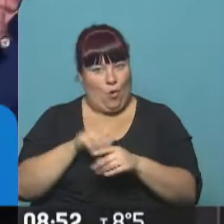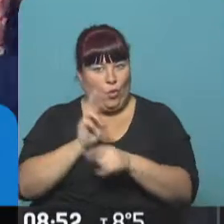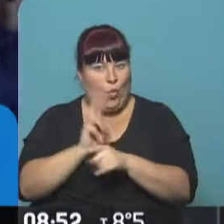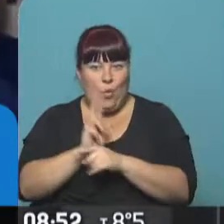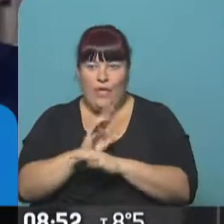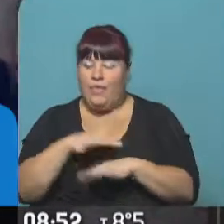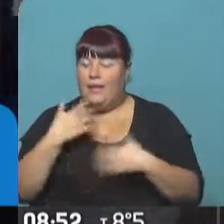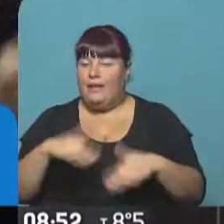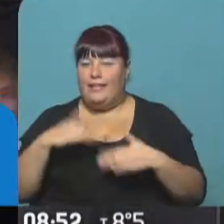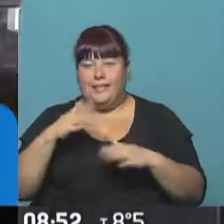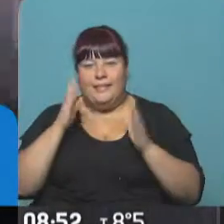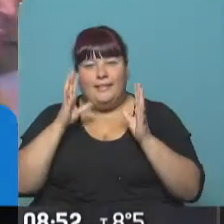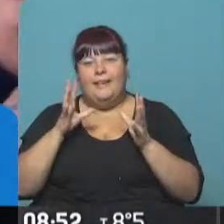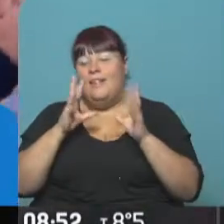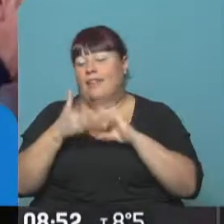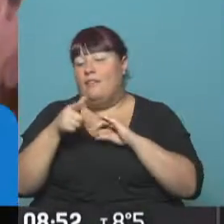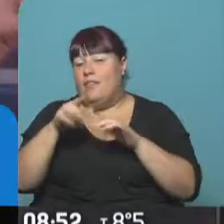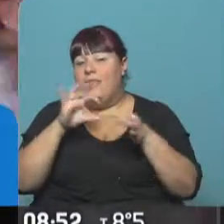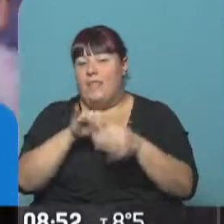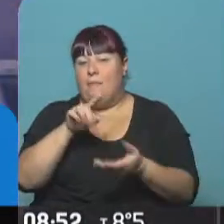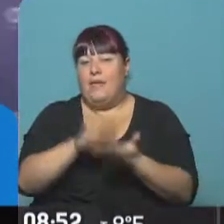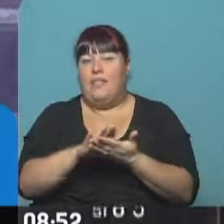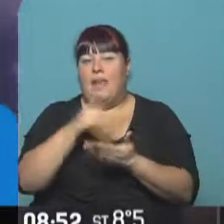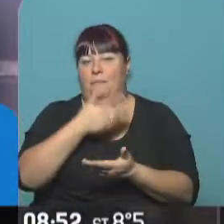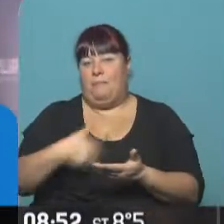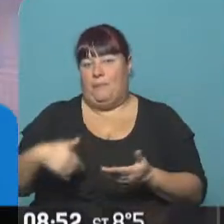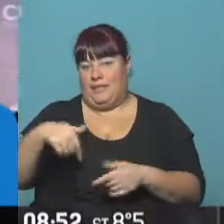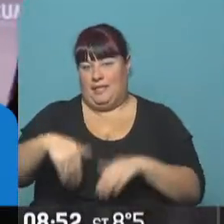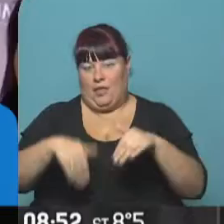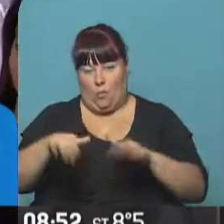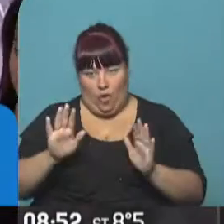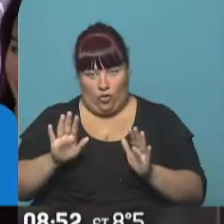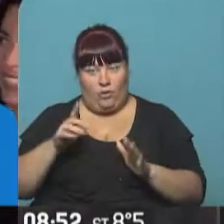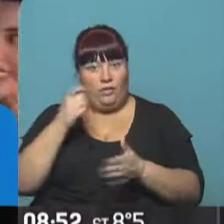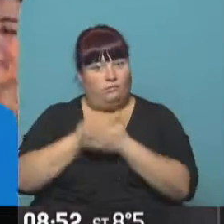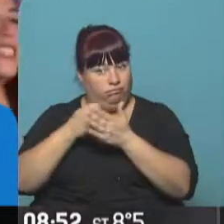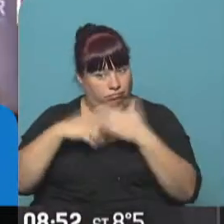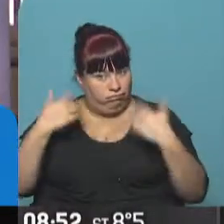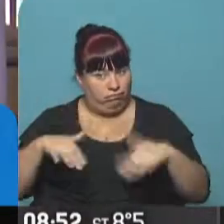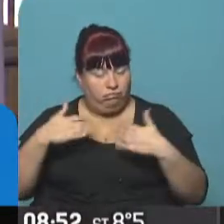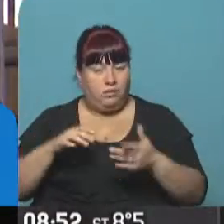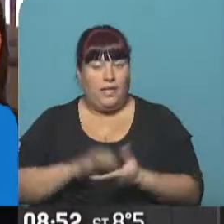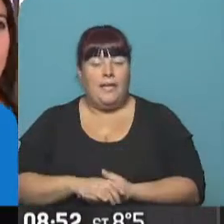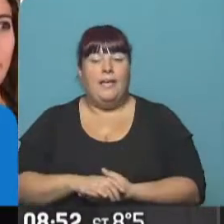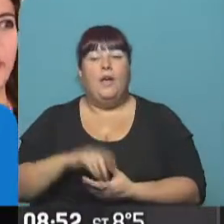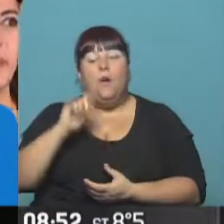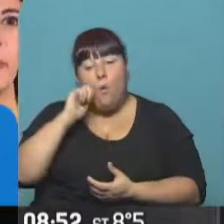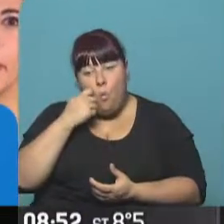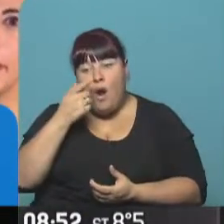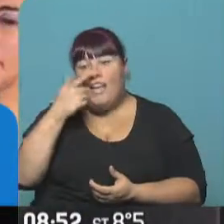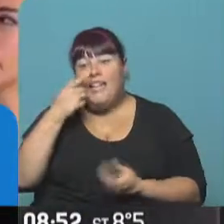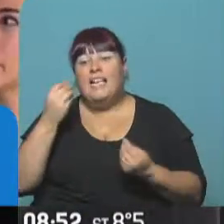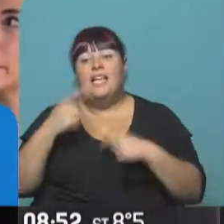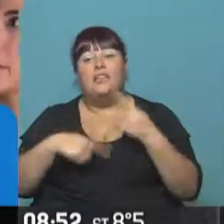ser funcionales a el mandato que se jueguen la elección y el desafío grande y lo que es bueno interesante